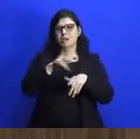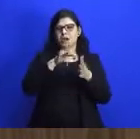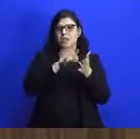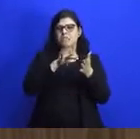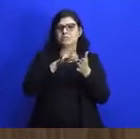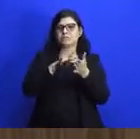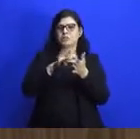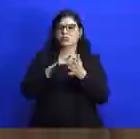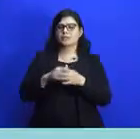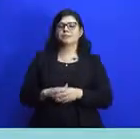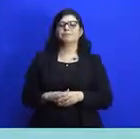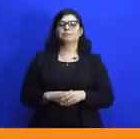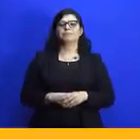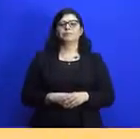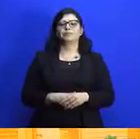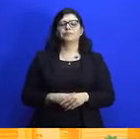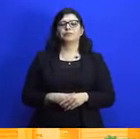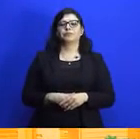centroamericanos. Adelante.